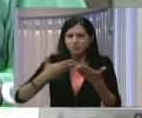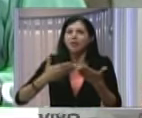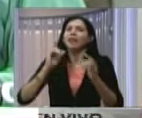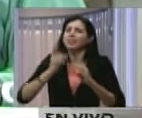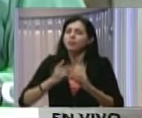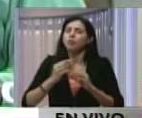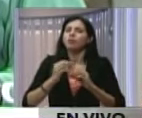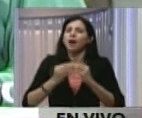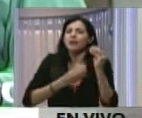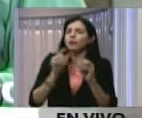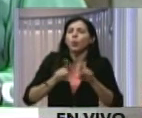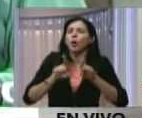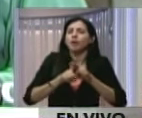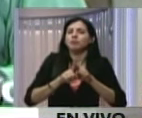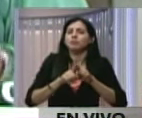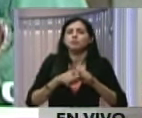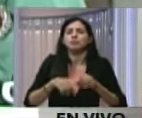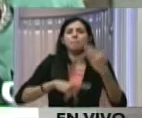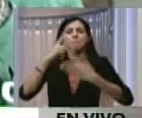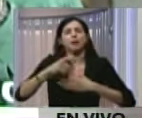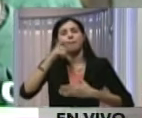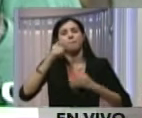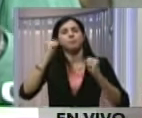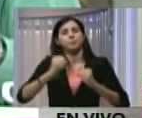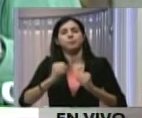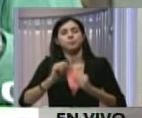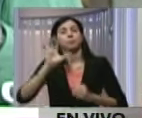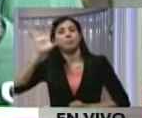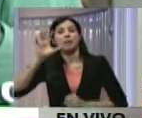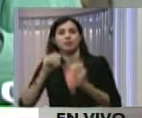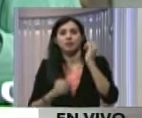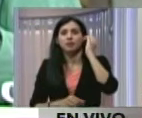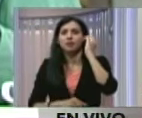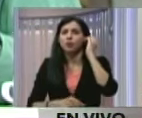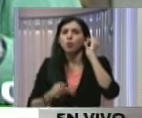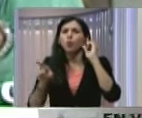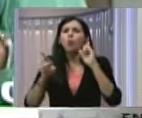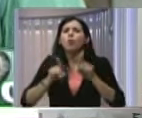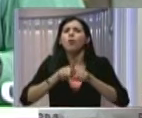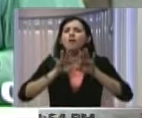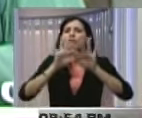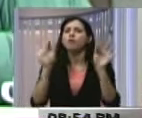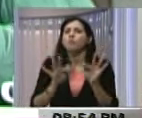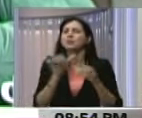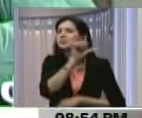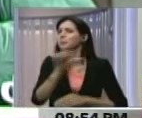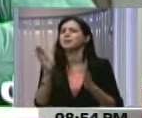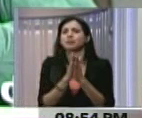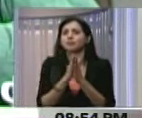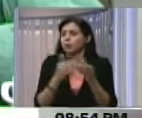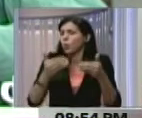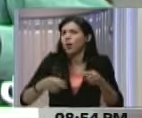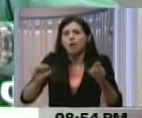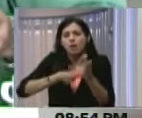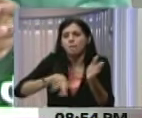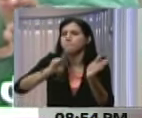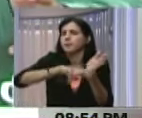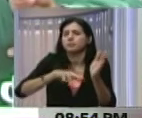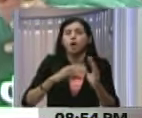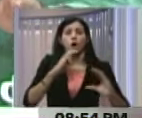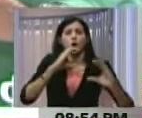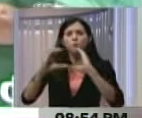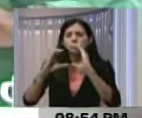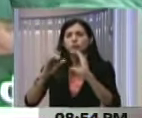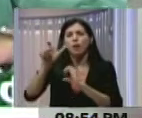un mecanismo con patria seguro de las mismas características de los operativos de Semana Santa. Mecanismo de comunicación con